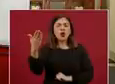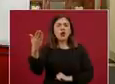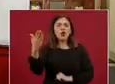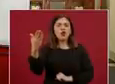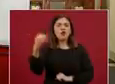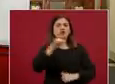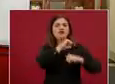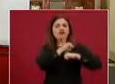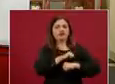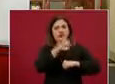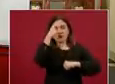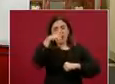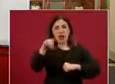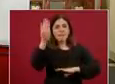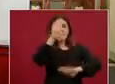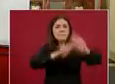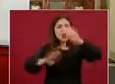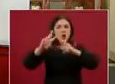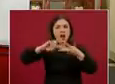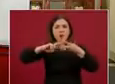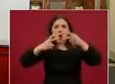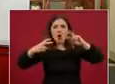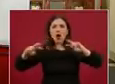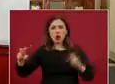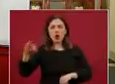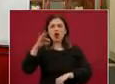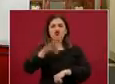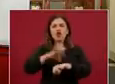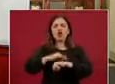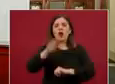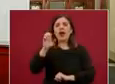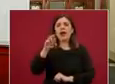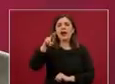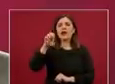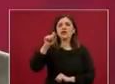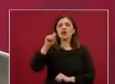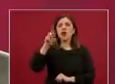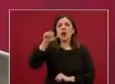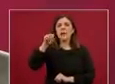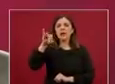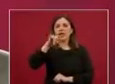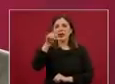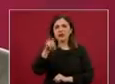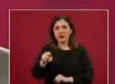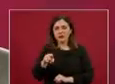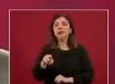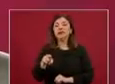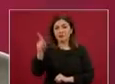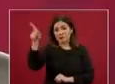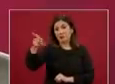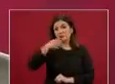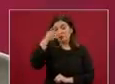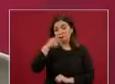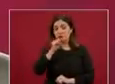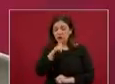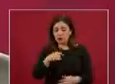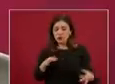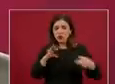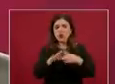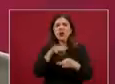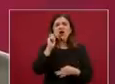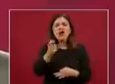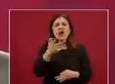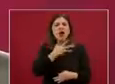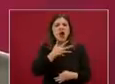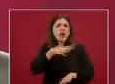titular del Departamento de Biología Molecular del INDRE, el doctor Ernesto Ramírez, y justamente comentábamos cómo hay